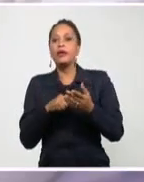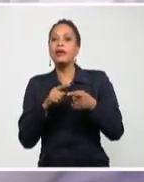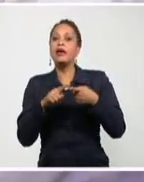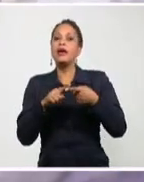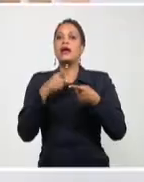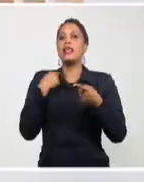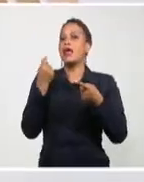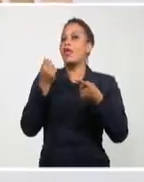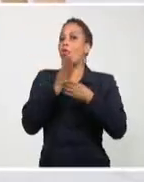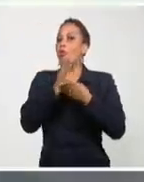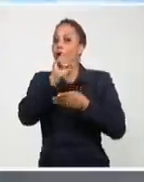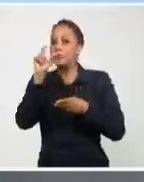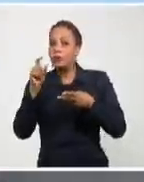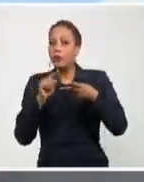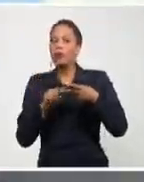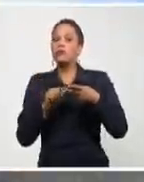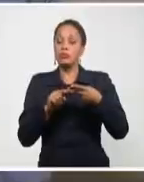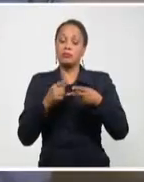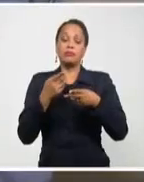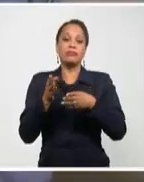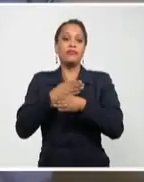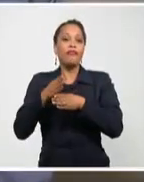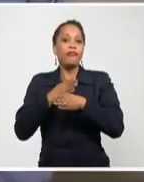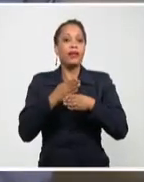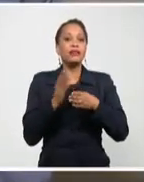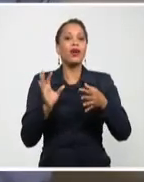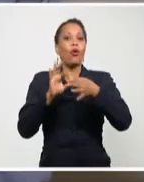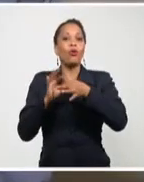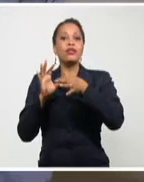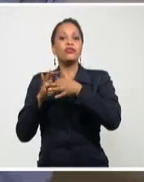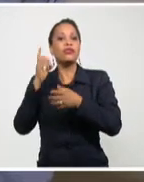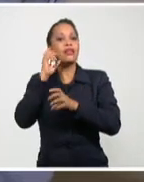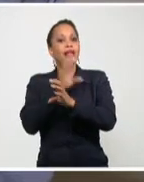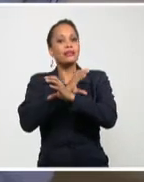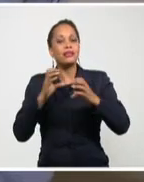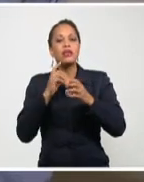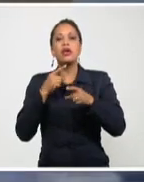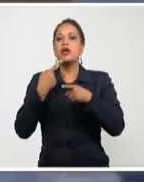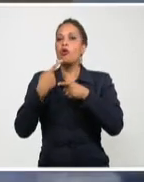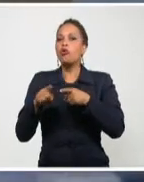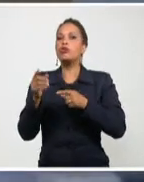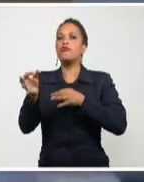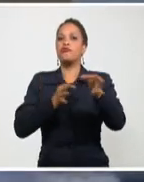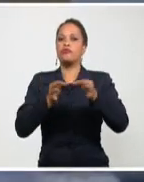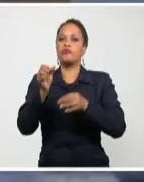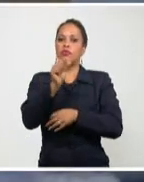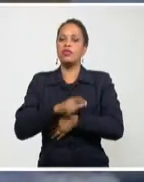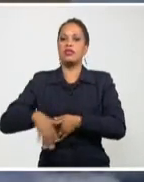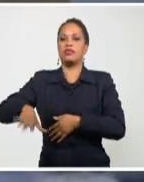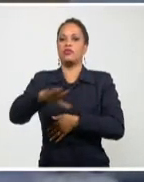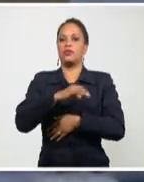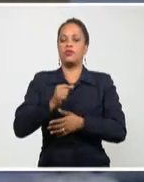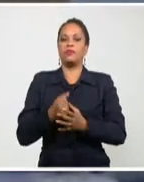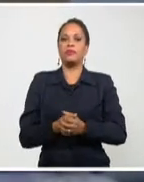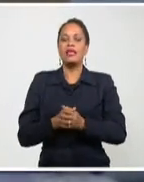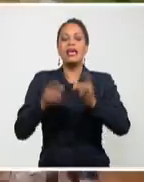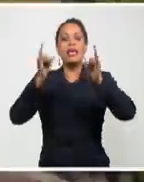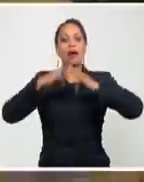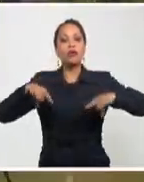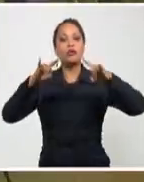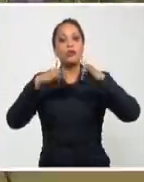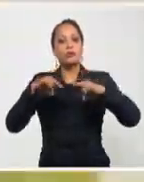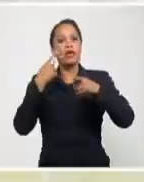educación? Construir conexiones entre la ciencia y otras funciones de la sociedad. En este contexto, las universidades y